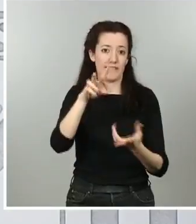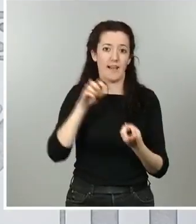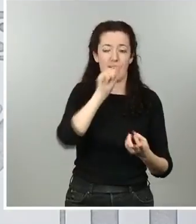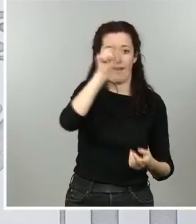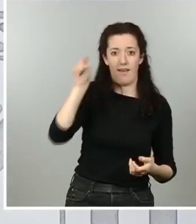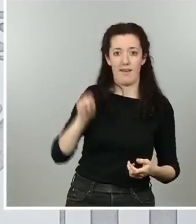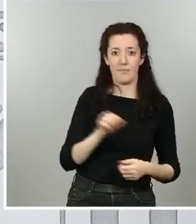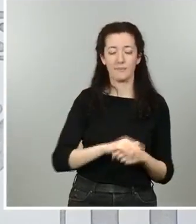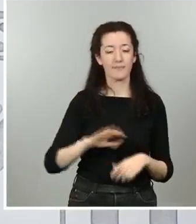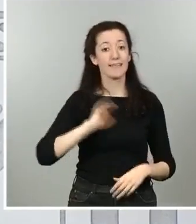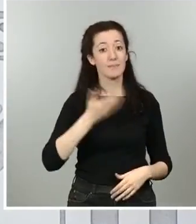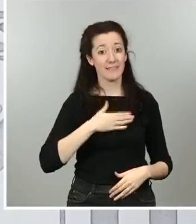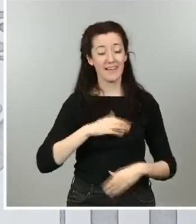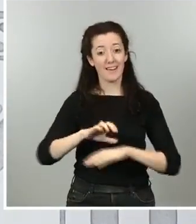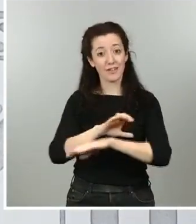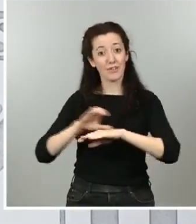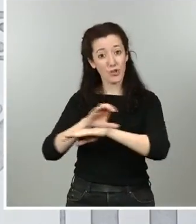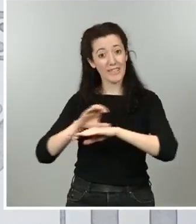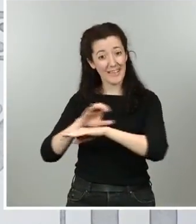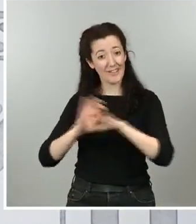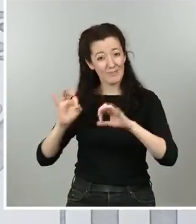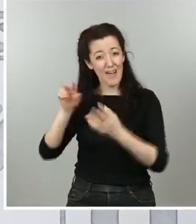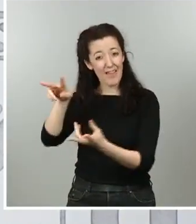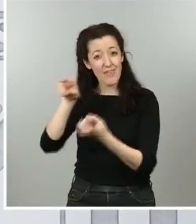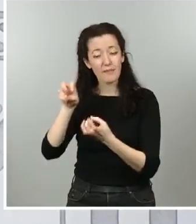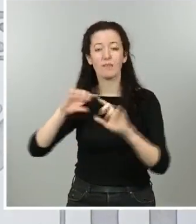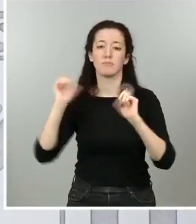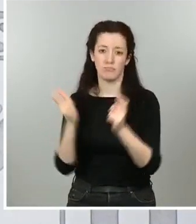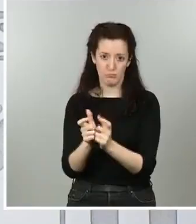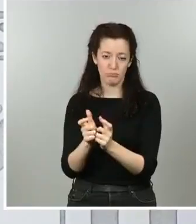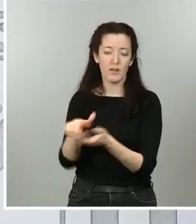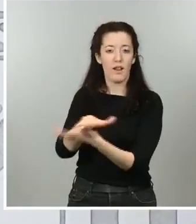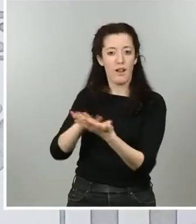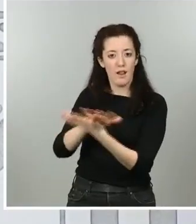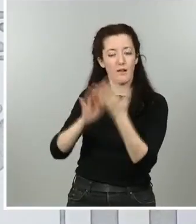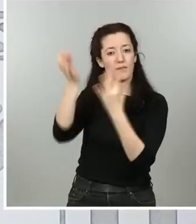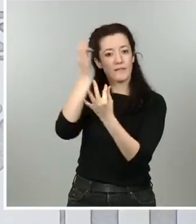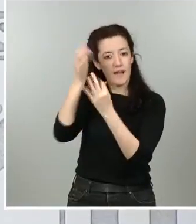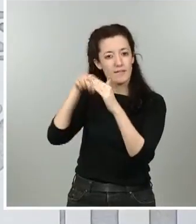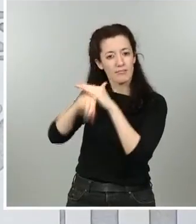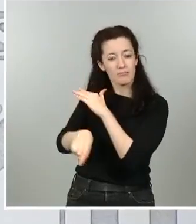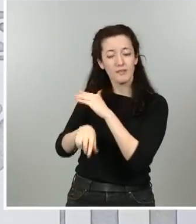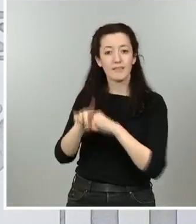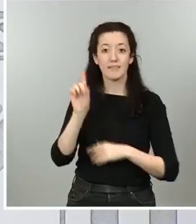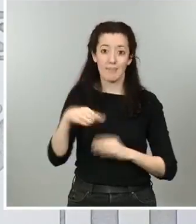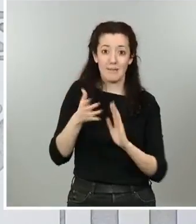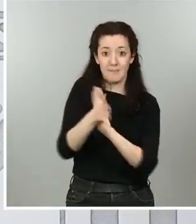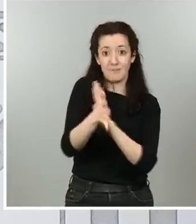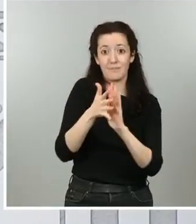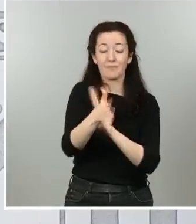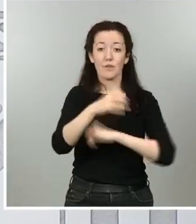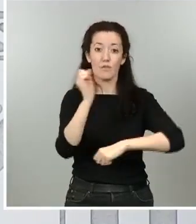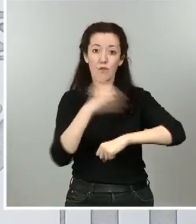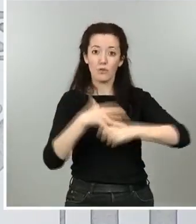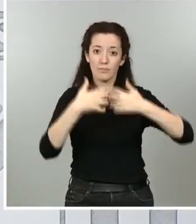consejeros de Hacienda, podremos entrar en todos estos detalles y explicar también a ellos el funcionamiento del fondo y resolver las dudas